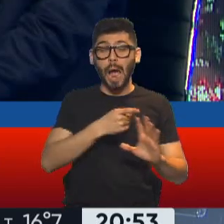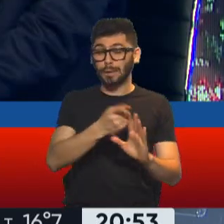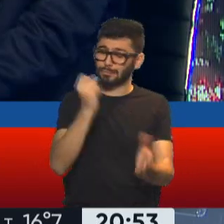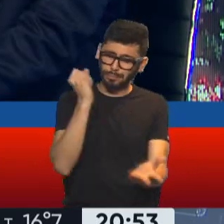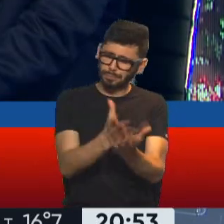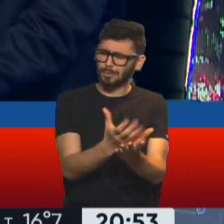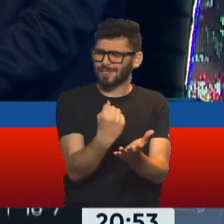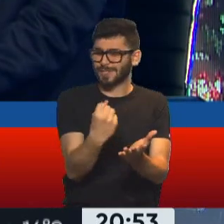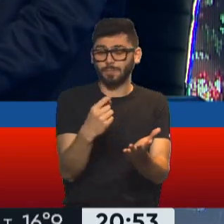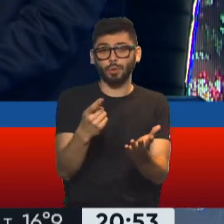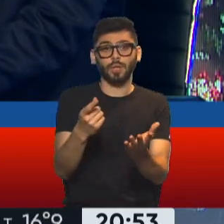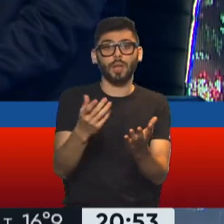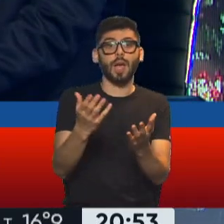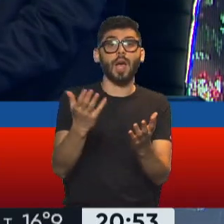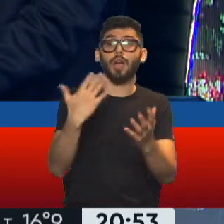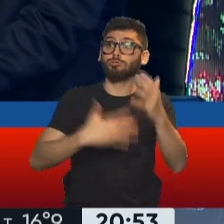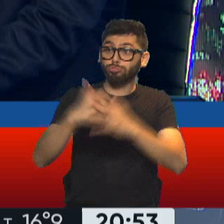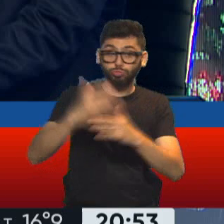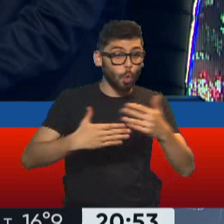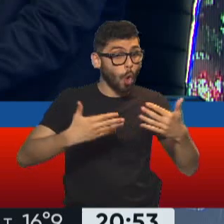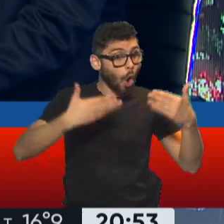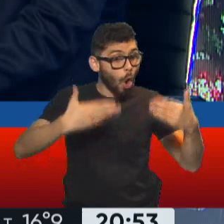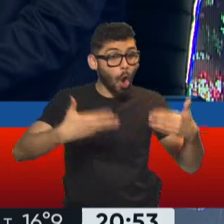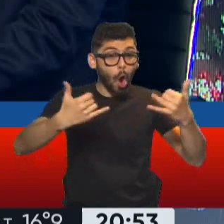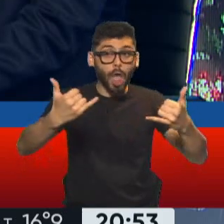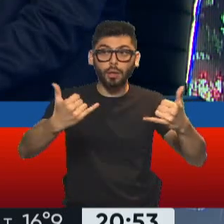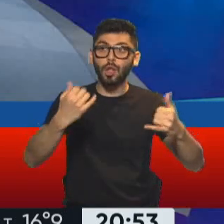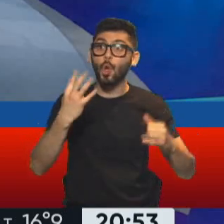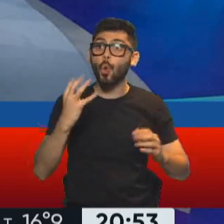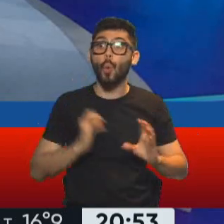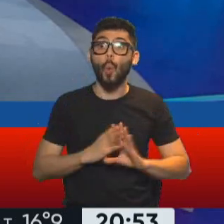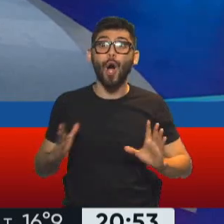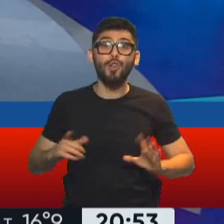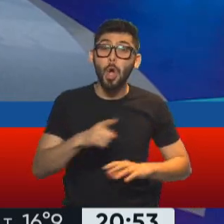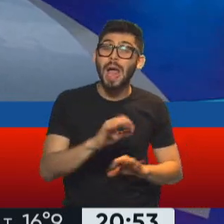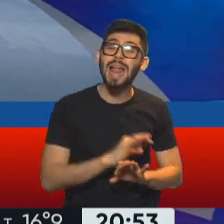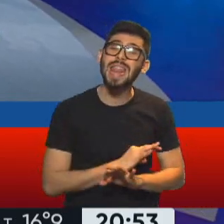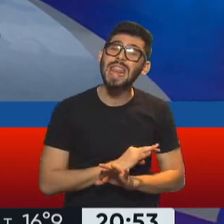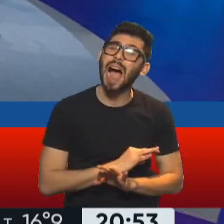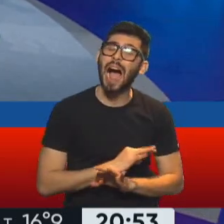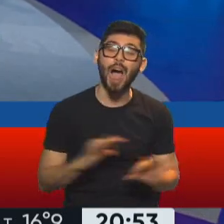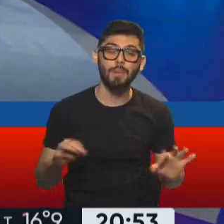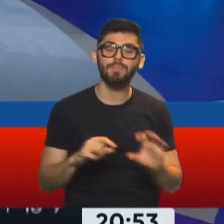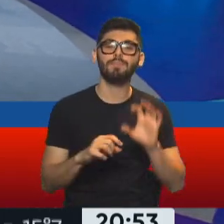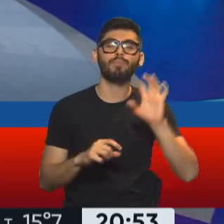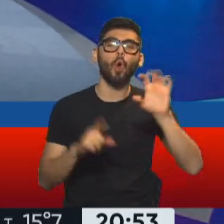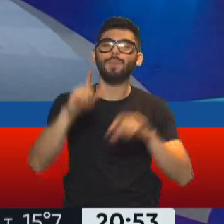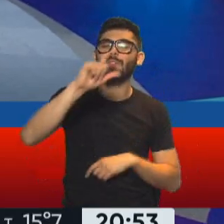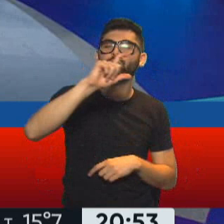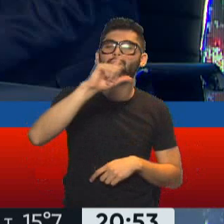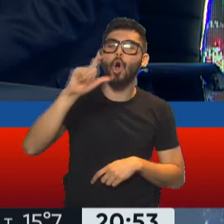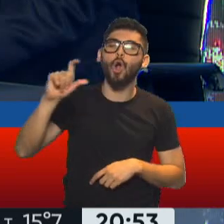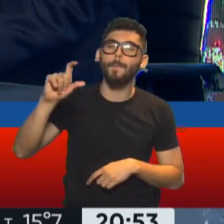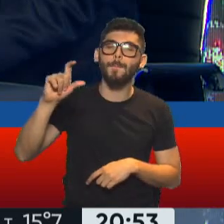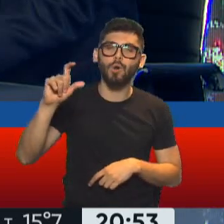tenía mucha obra pública en curso y durante 4 años no se hizo nada, que es la provincia de Formosa. Se